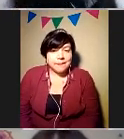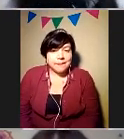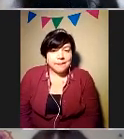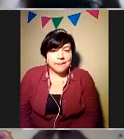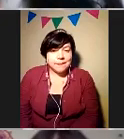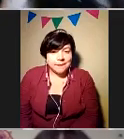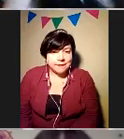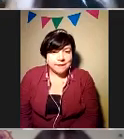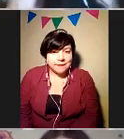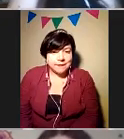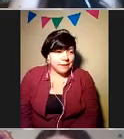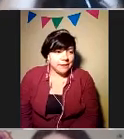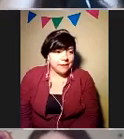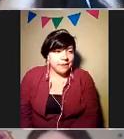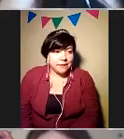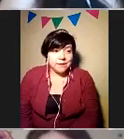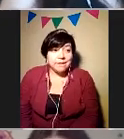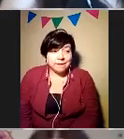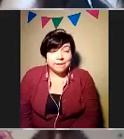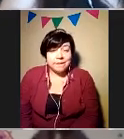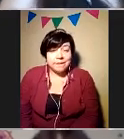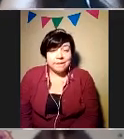la próxima sesión. ¿Chilena en Chile?